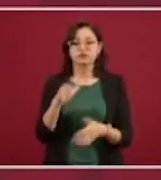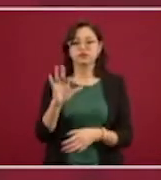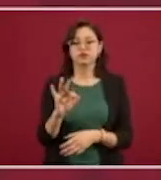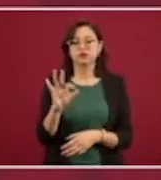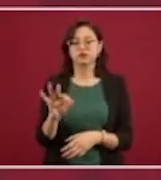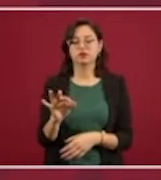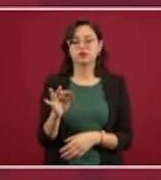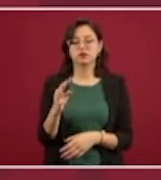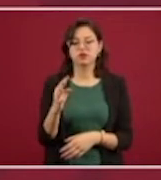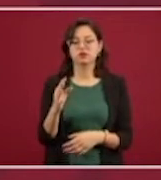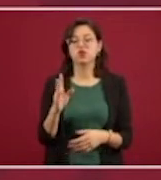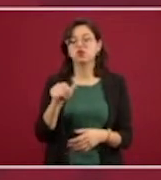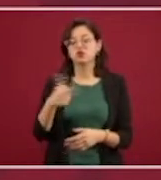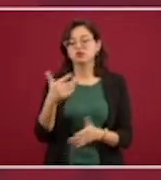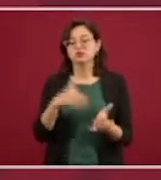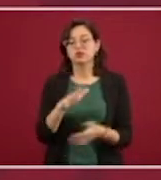12.544 con